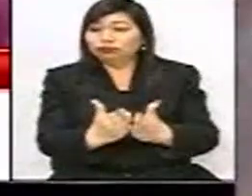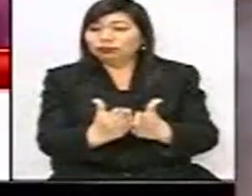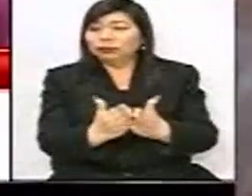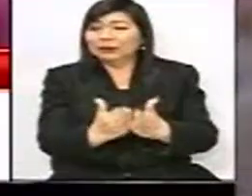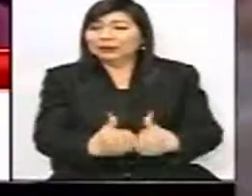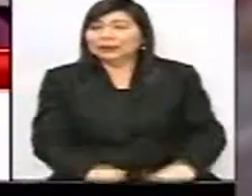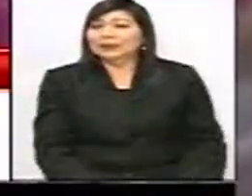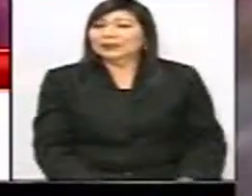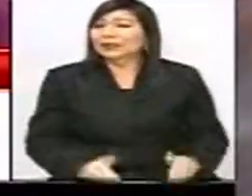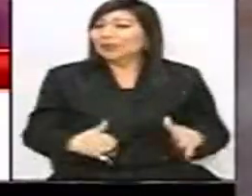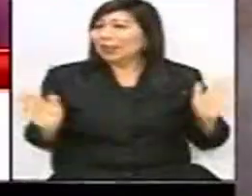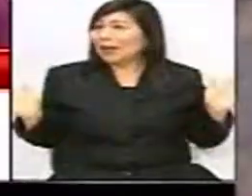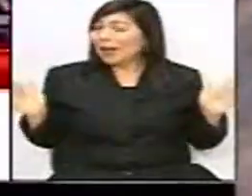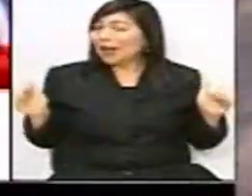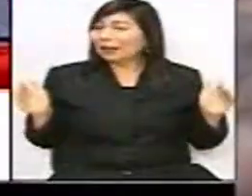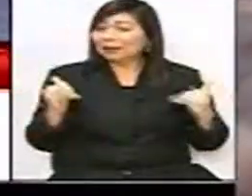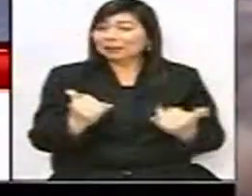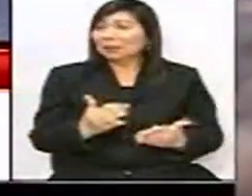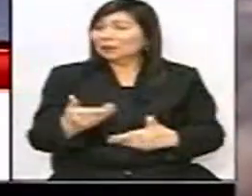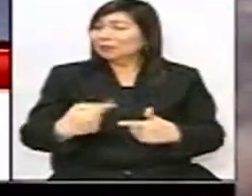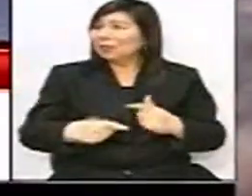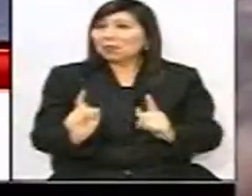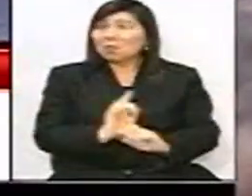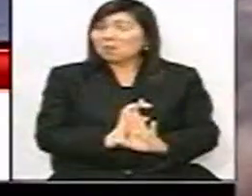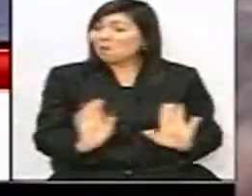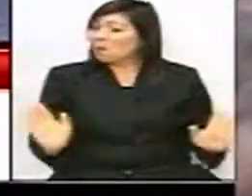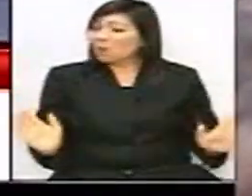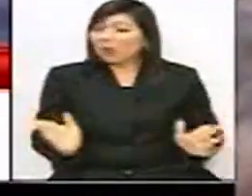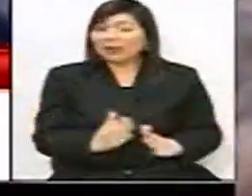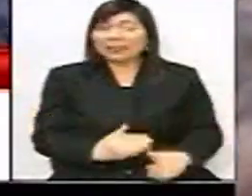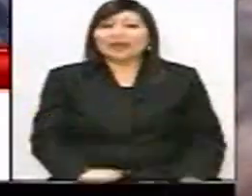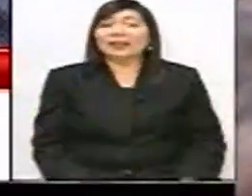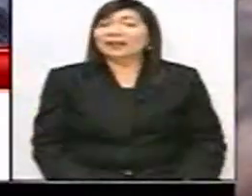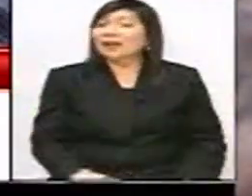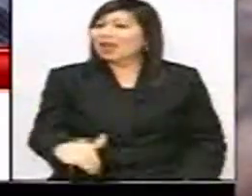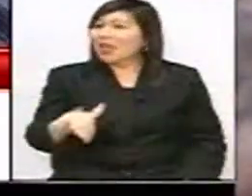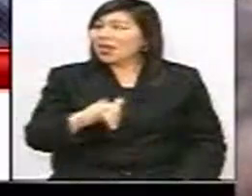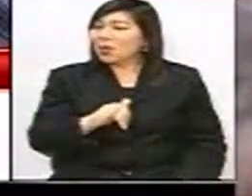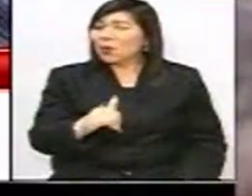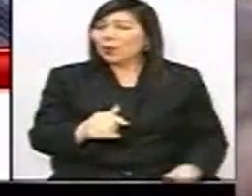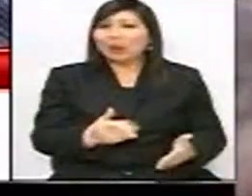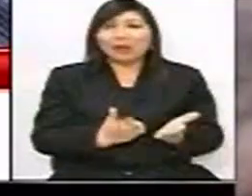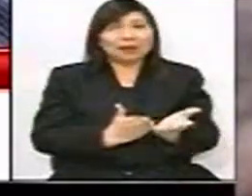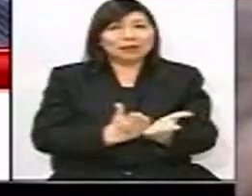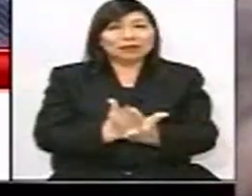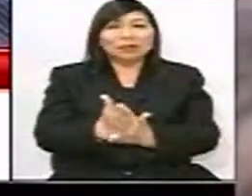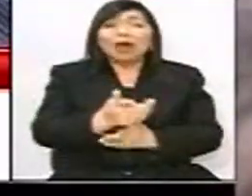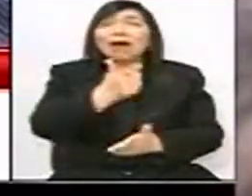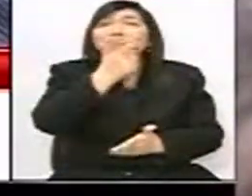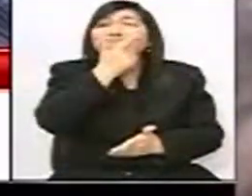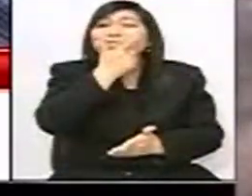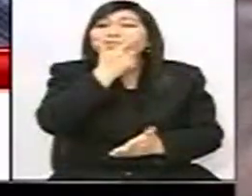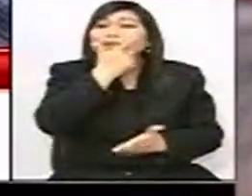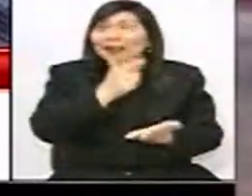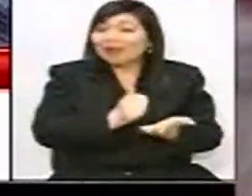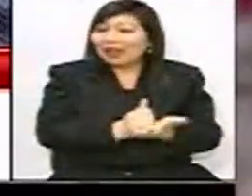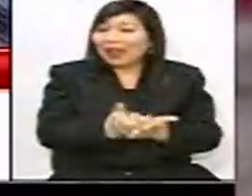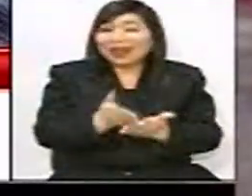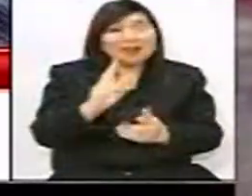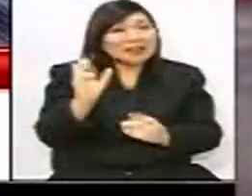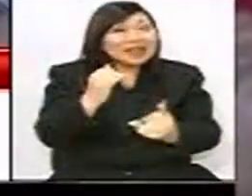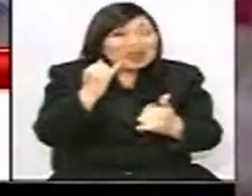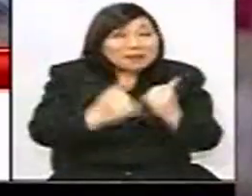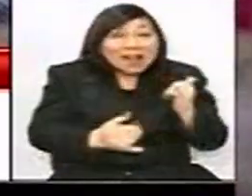van a ir hasta el puente de Los Ángeles y en Chosica ya no va a poder pasar. Lo mismo que pasa en la línea amarilla. ¿La línea amarilla acaba en Callao?